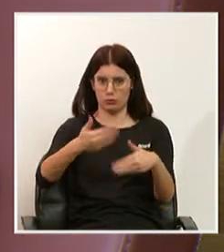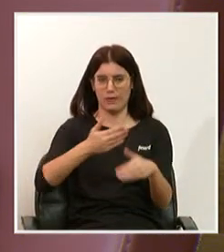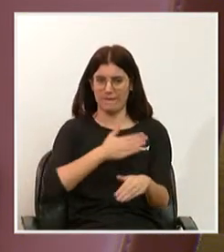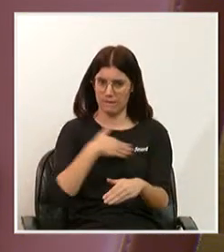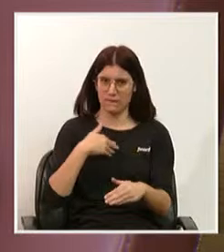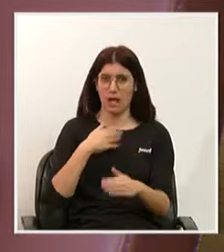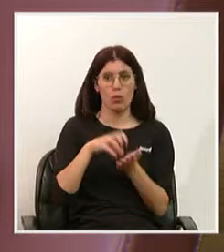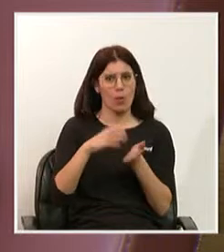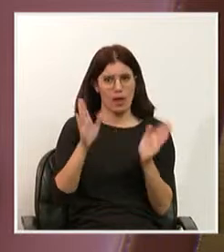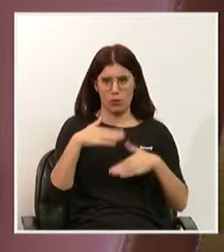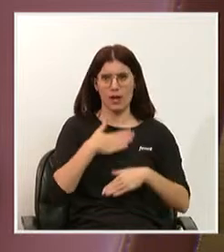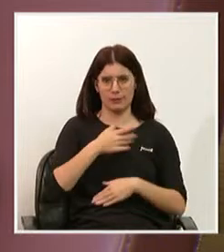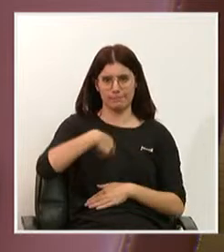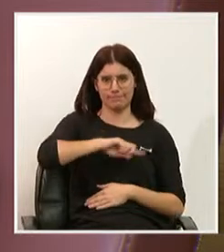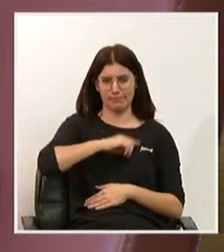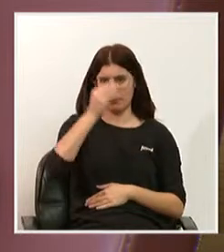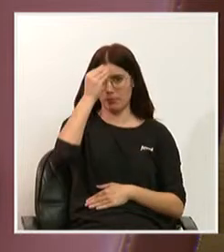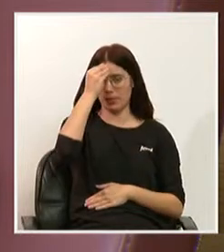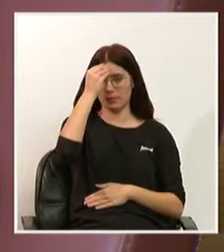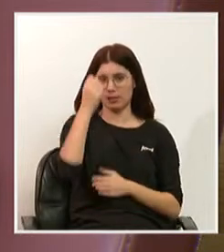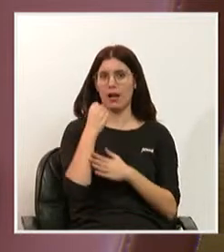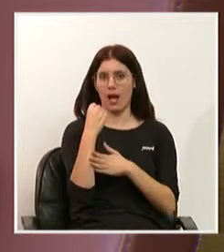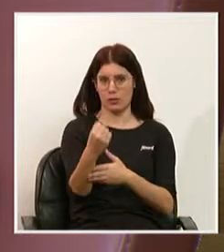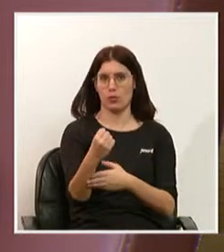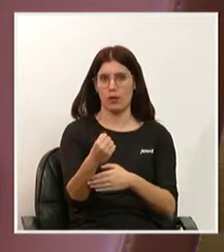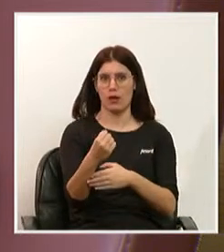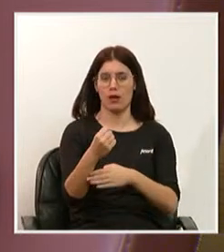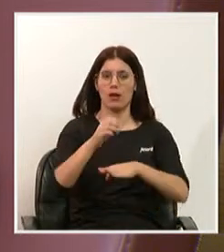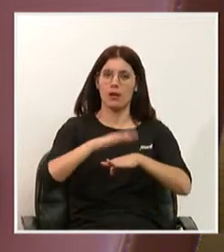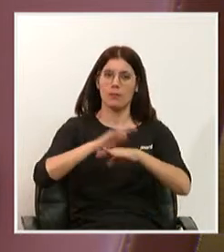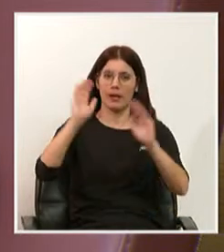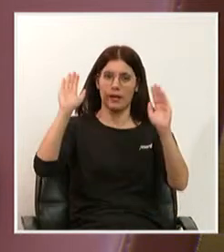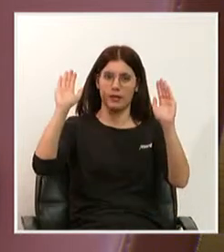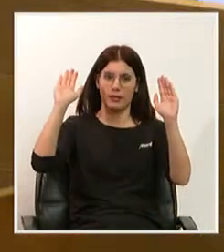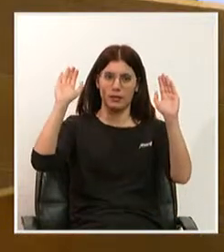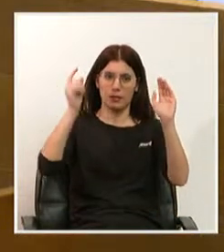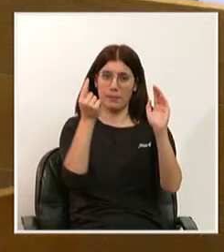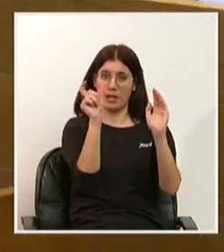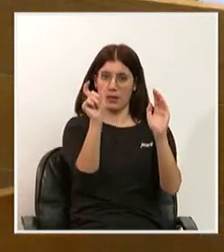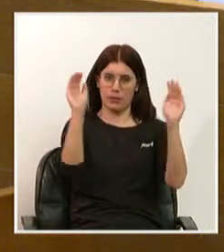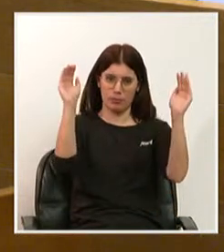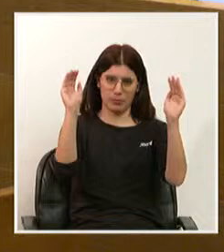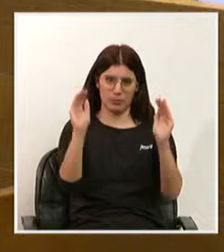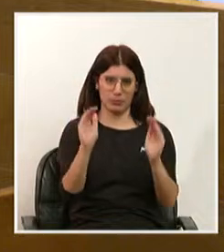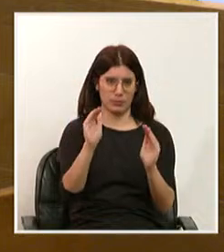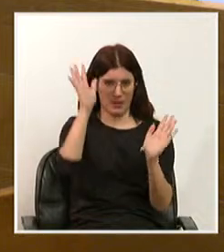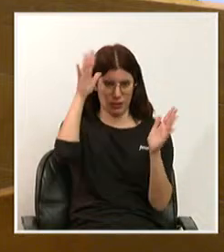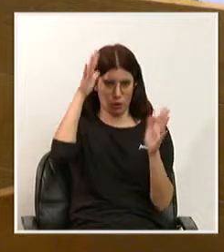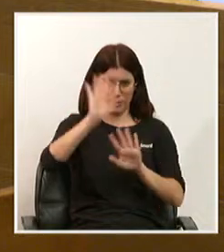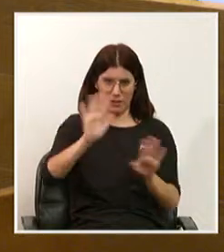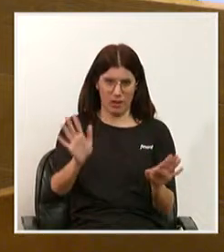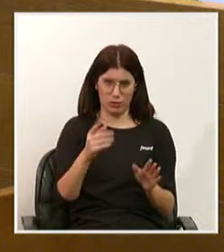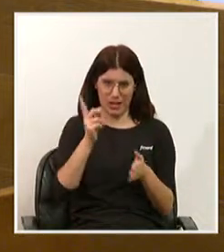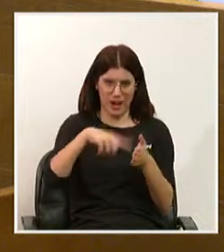que que van contribuir a reduir PR debit en en el loger